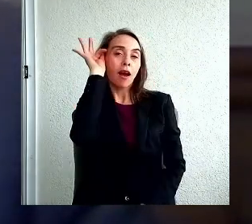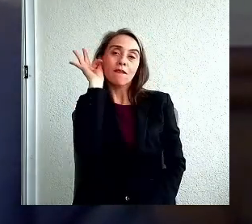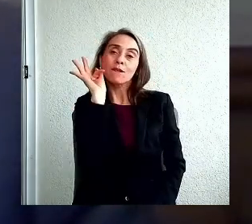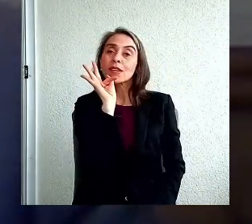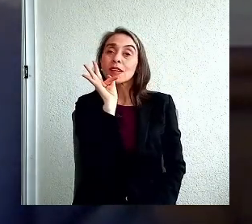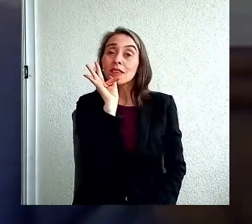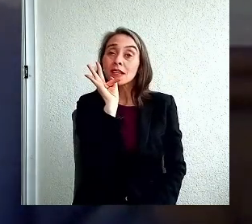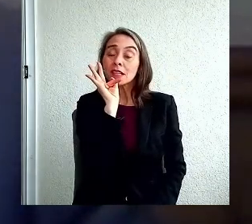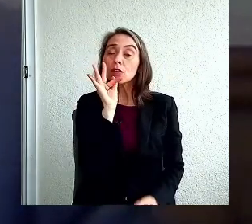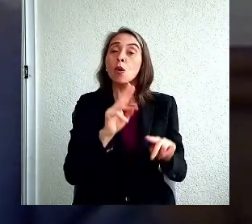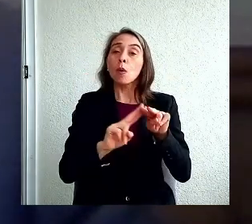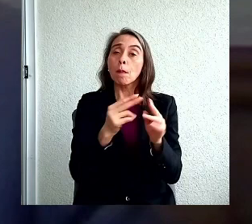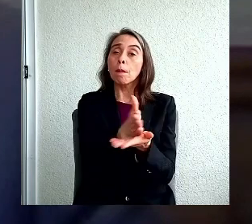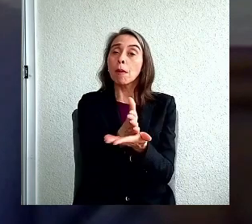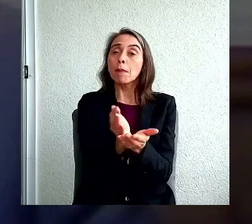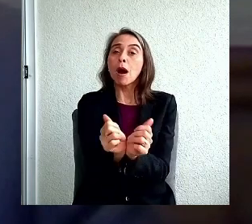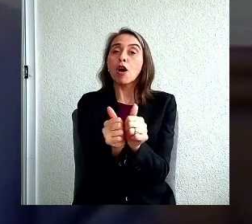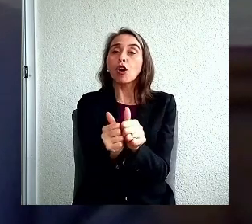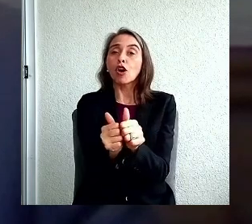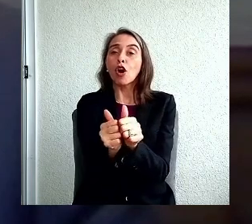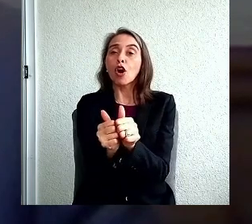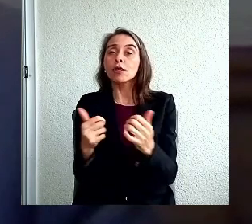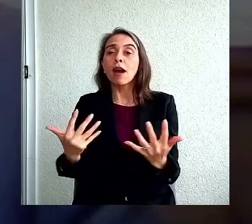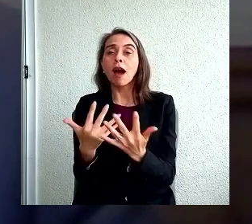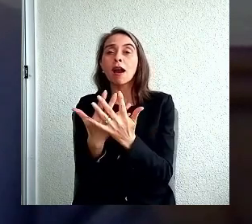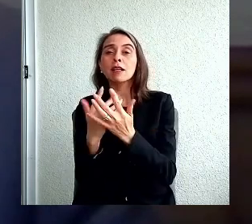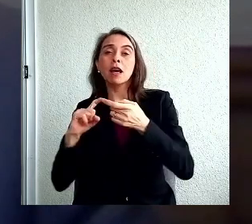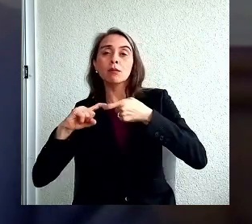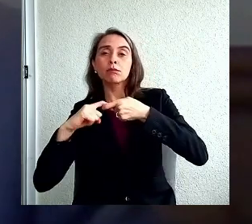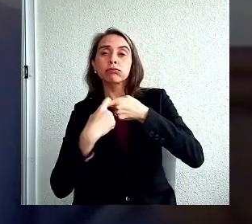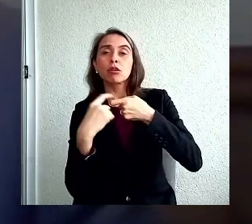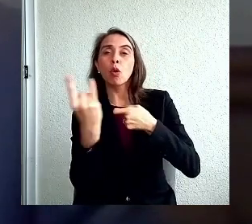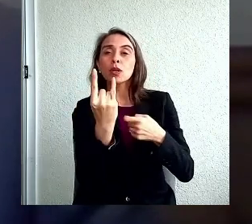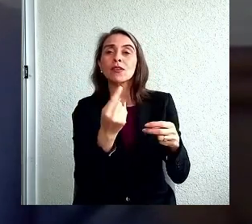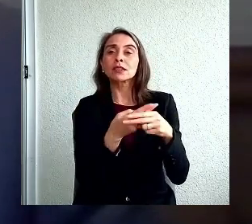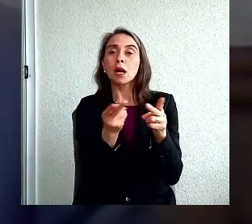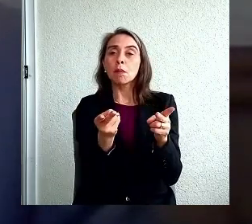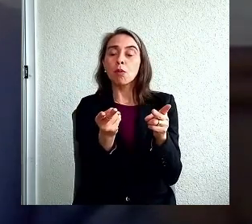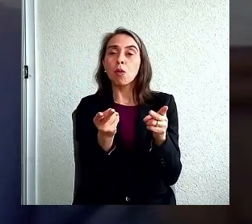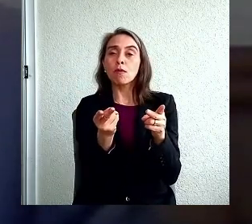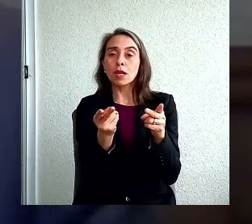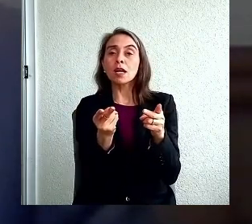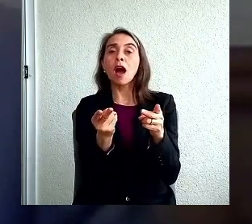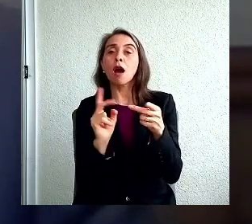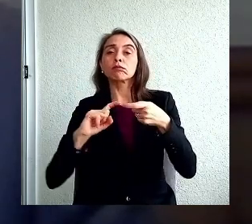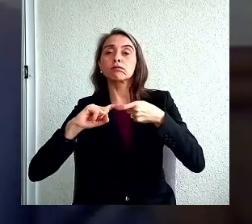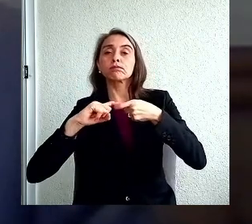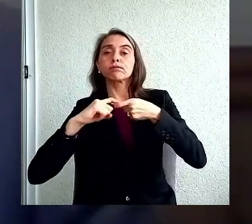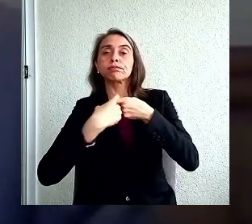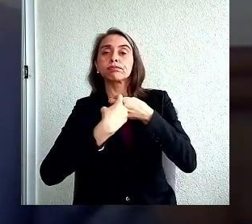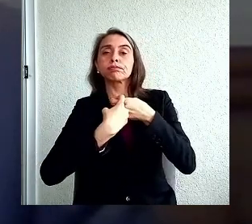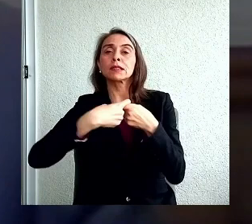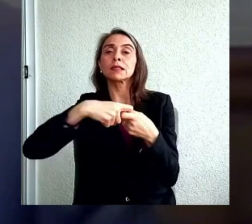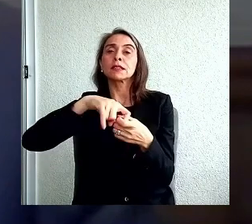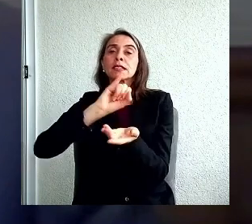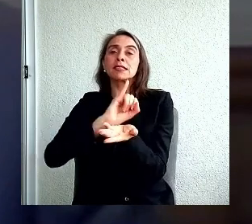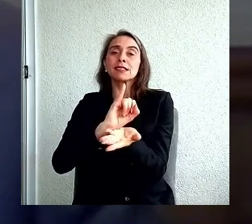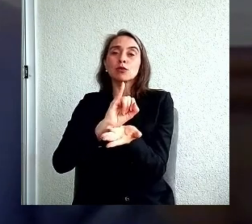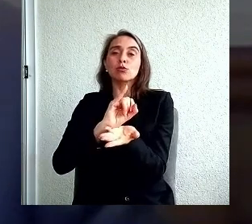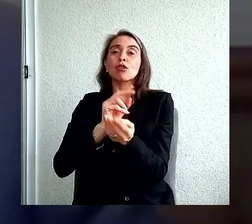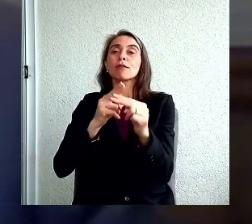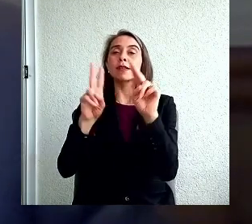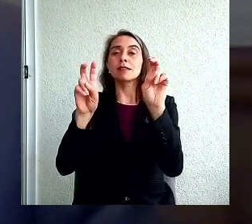con la red de universidades públicas agrupadas en G9, y que hoy convoca a